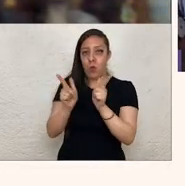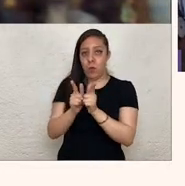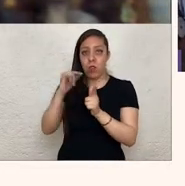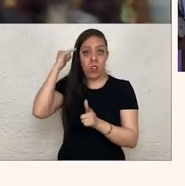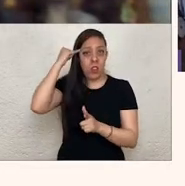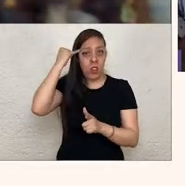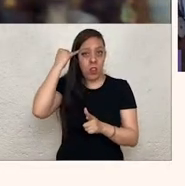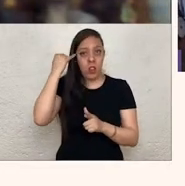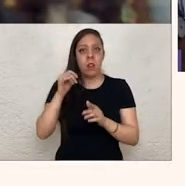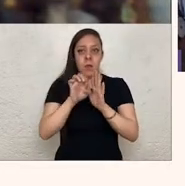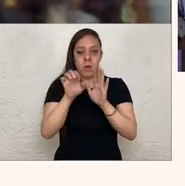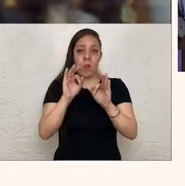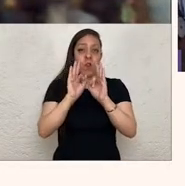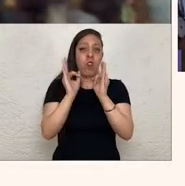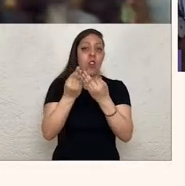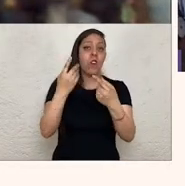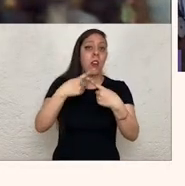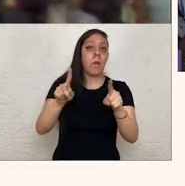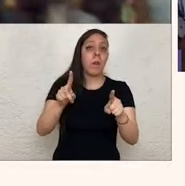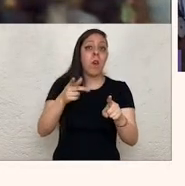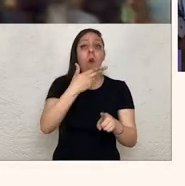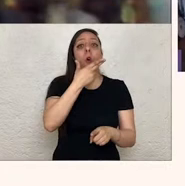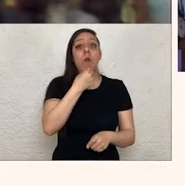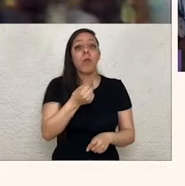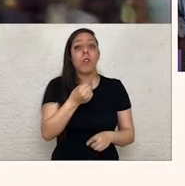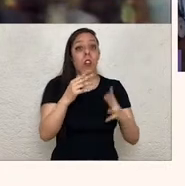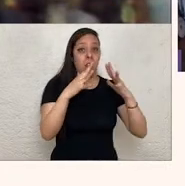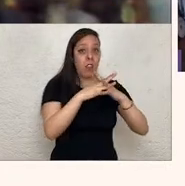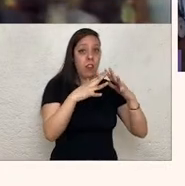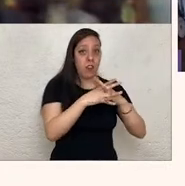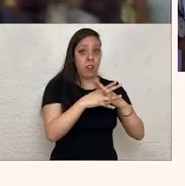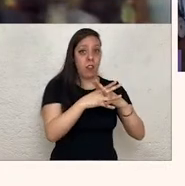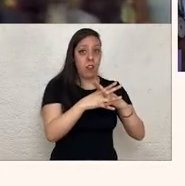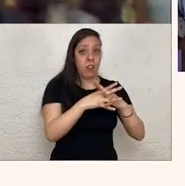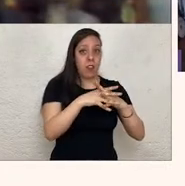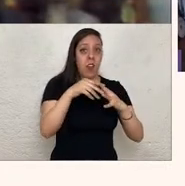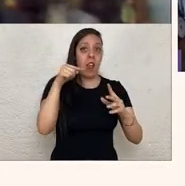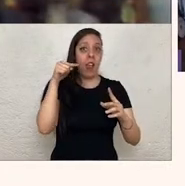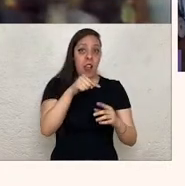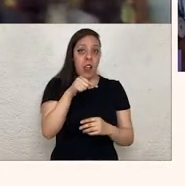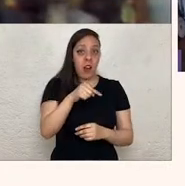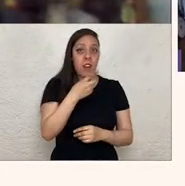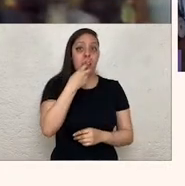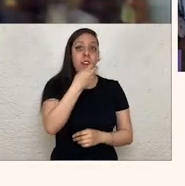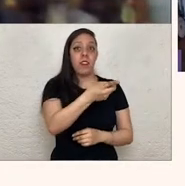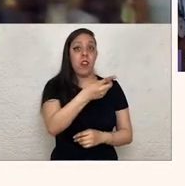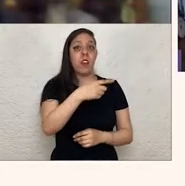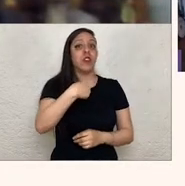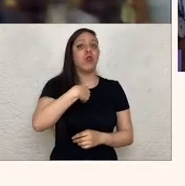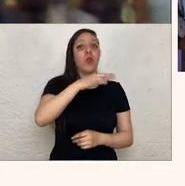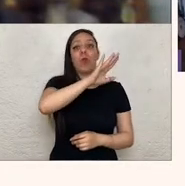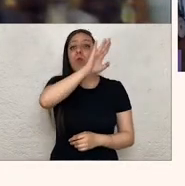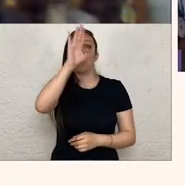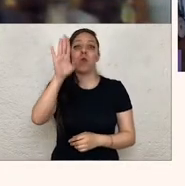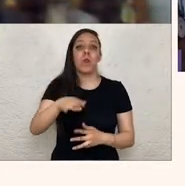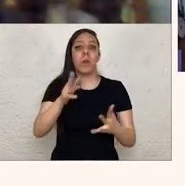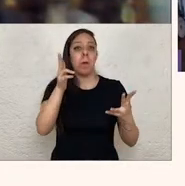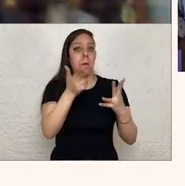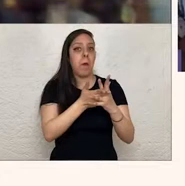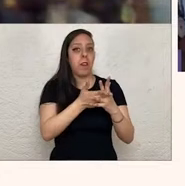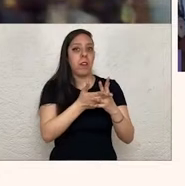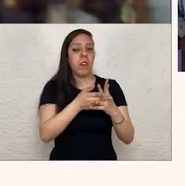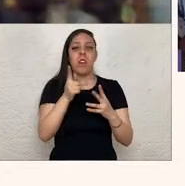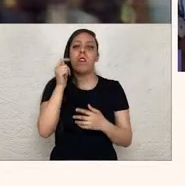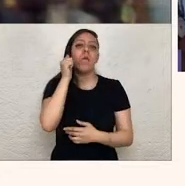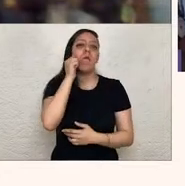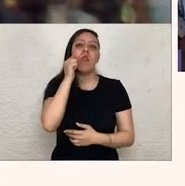veían la situación diferentemente. Los guerreros, bueno, tenían su papel, que era morir, sacrificar